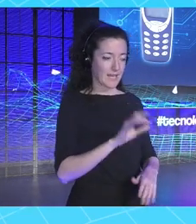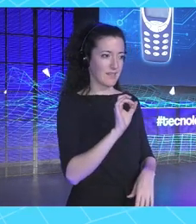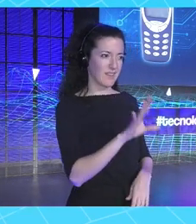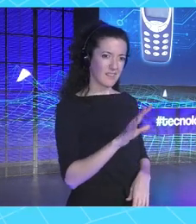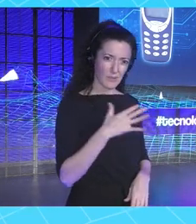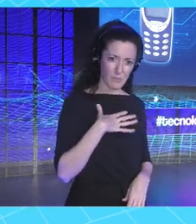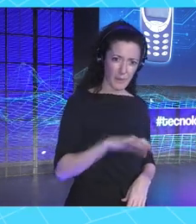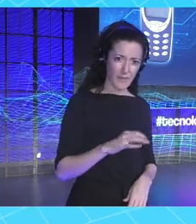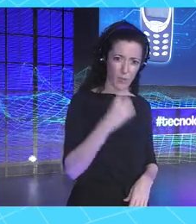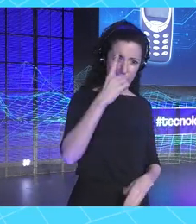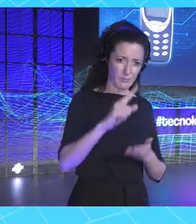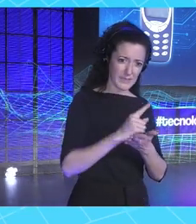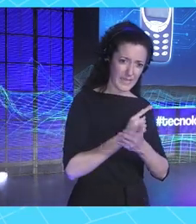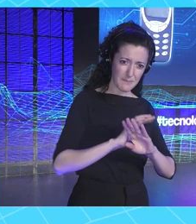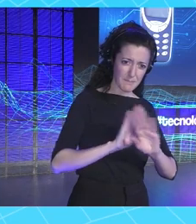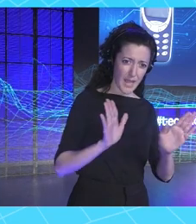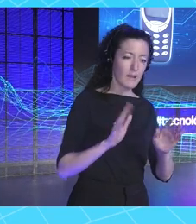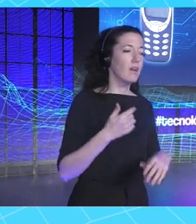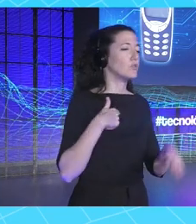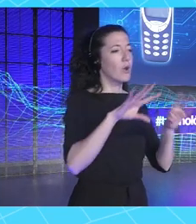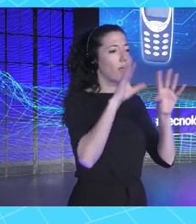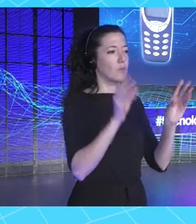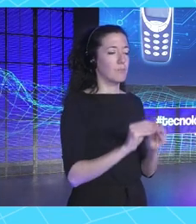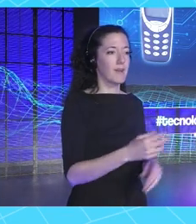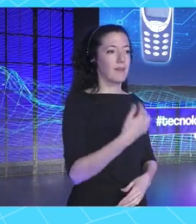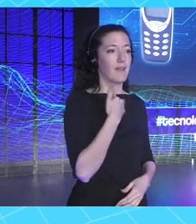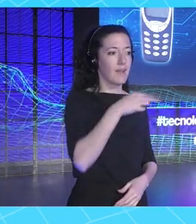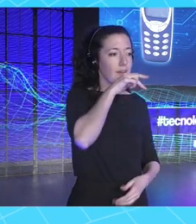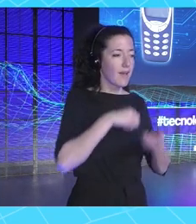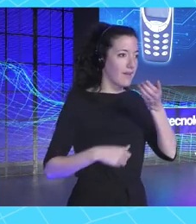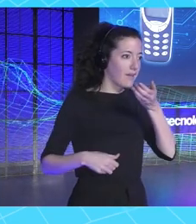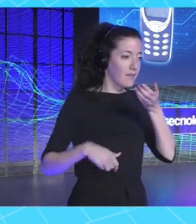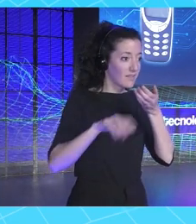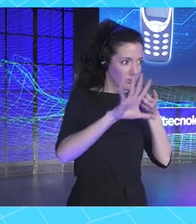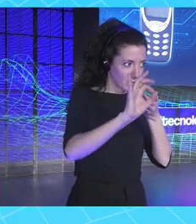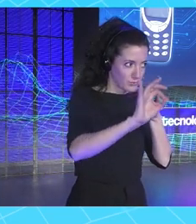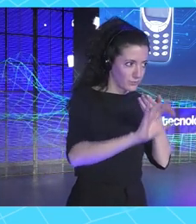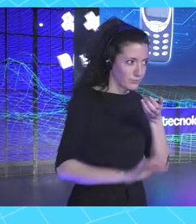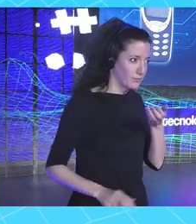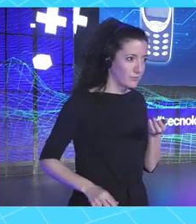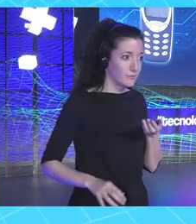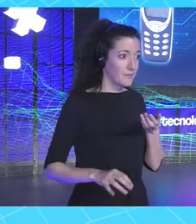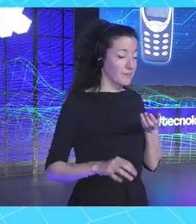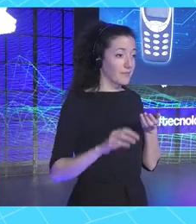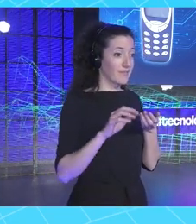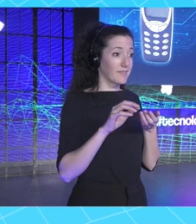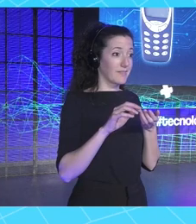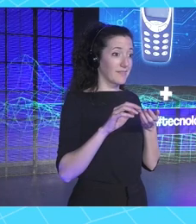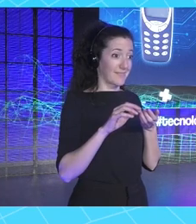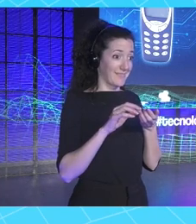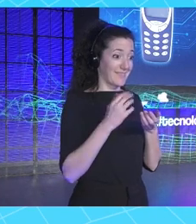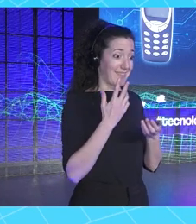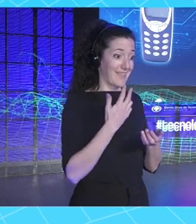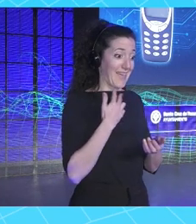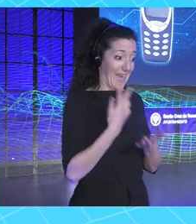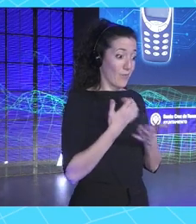en uno Y dice Bueno te resumo Te envío un audio audio de 5 minutos y la mitad del audio es